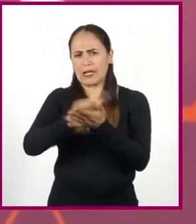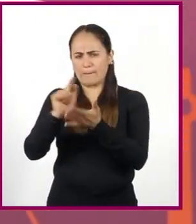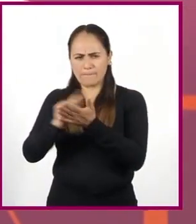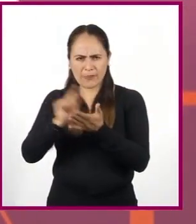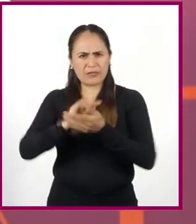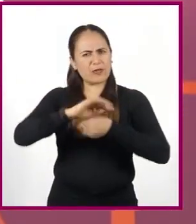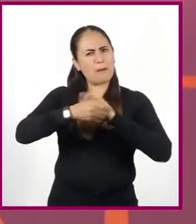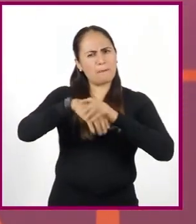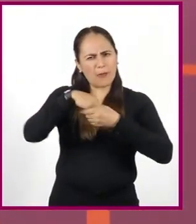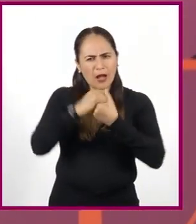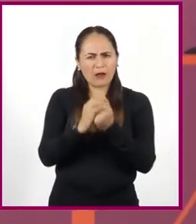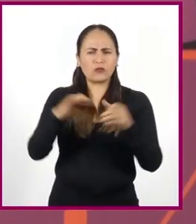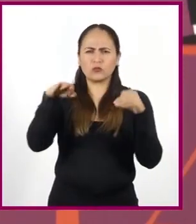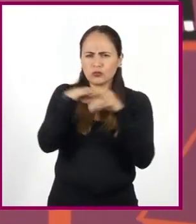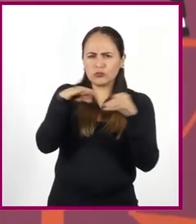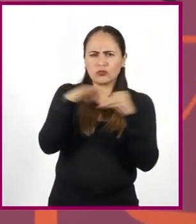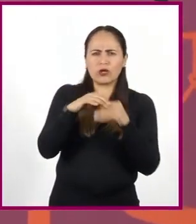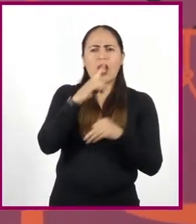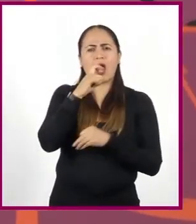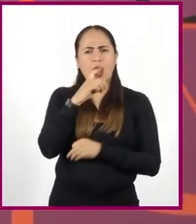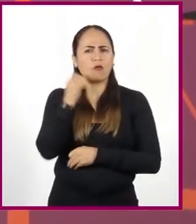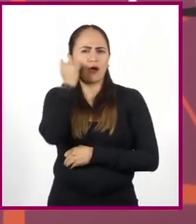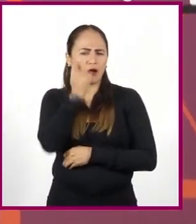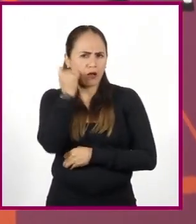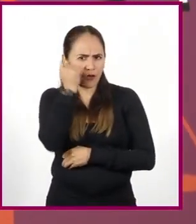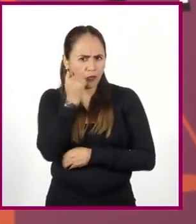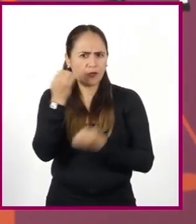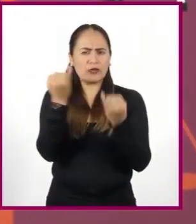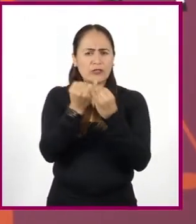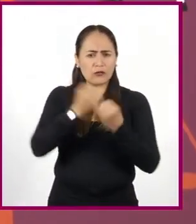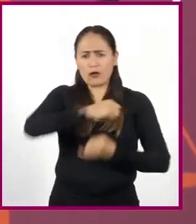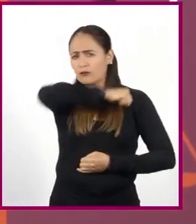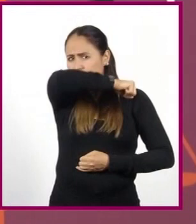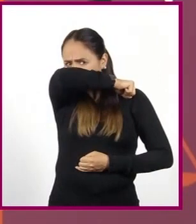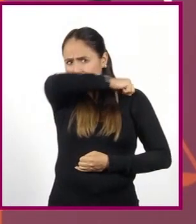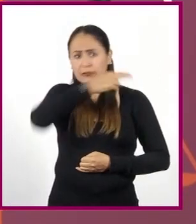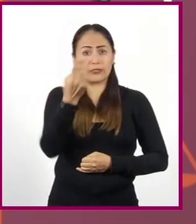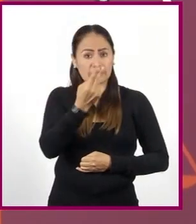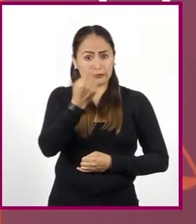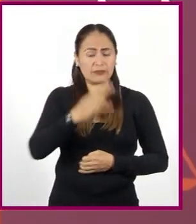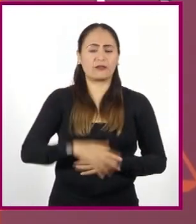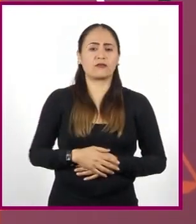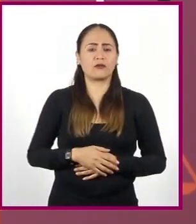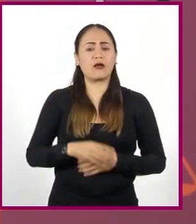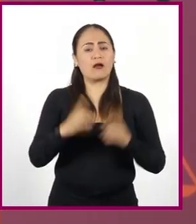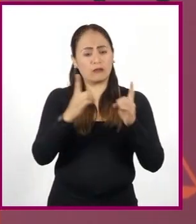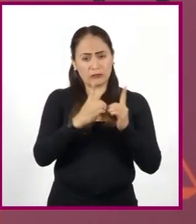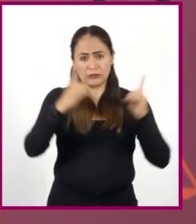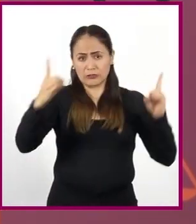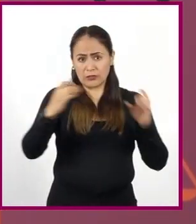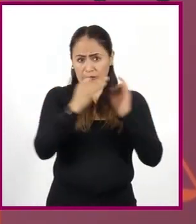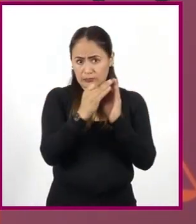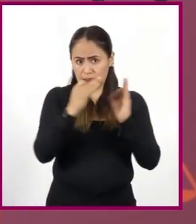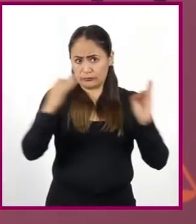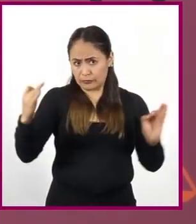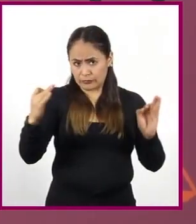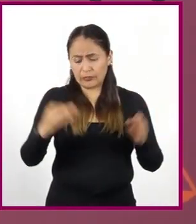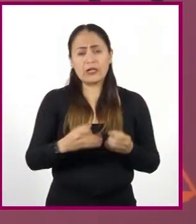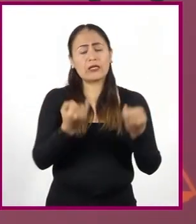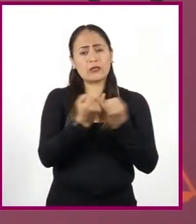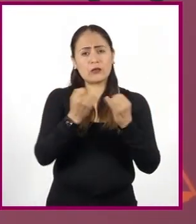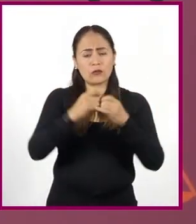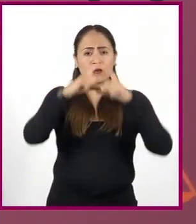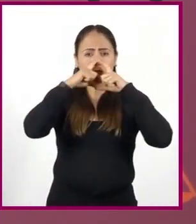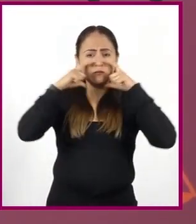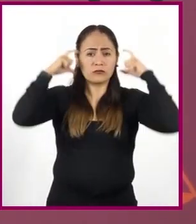manos constantemente con agua y jabón y practicar el estornudo de etiqueta, mantener la sana distancia y usar el cubrebocas